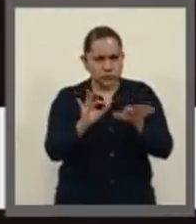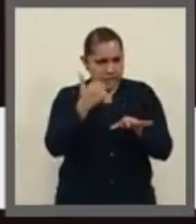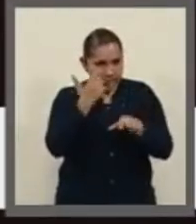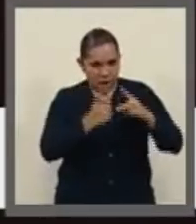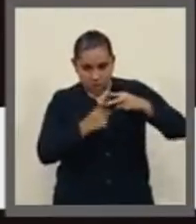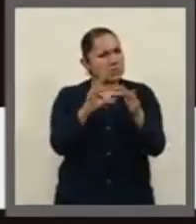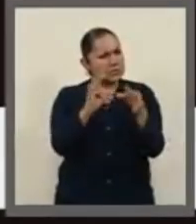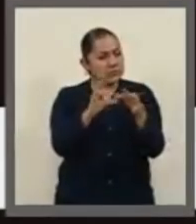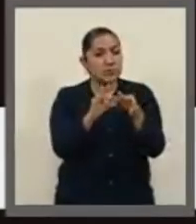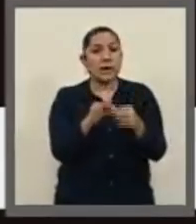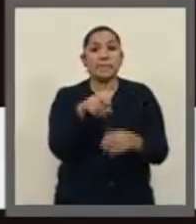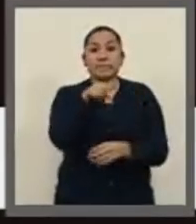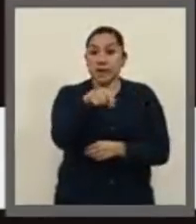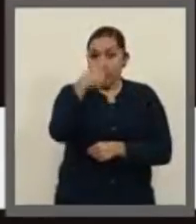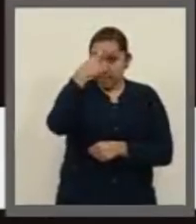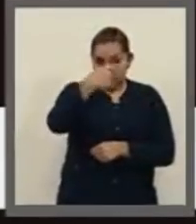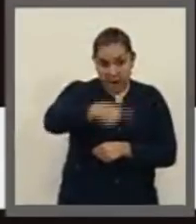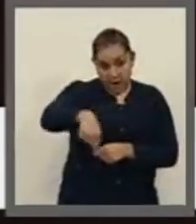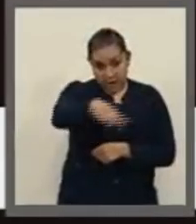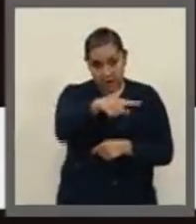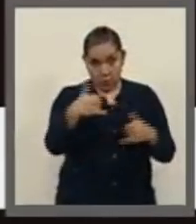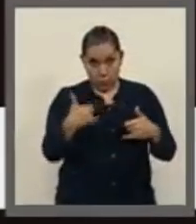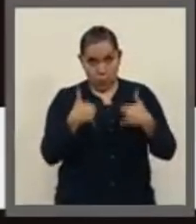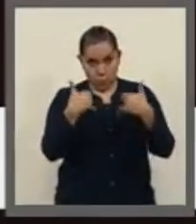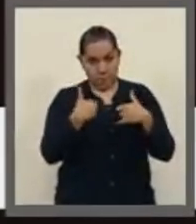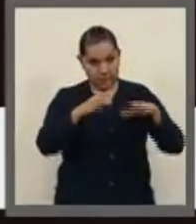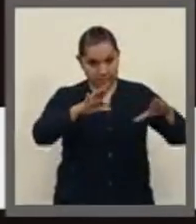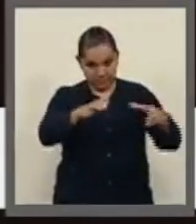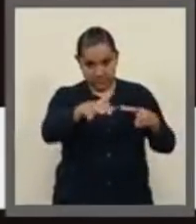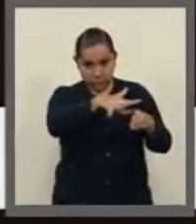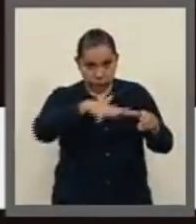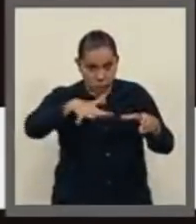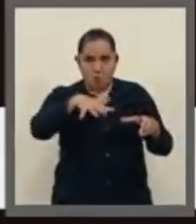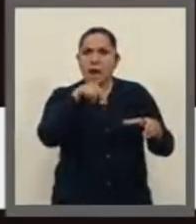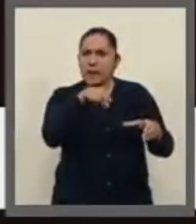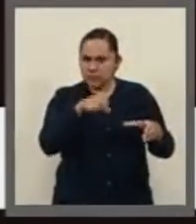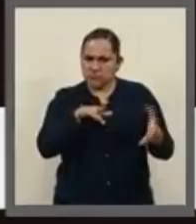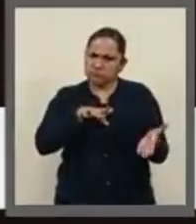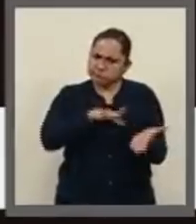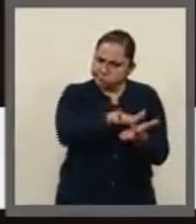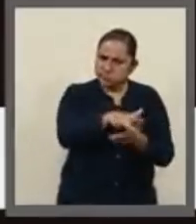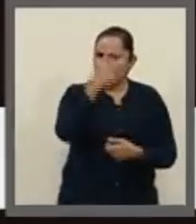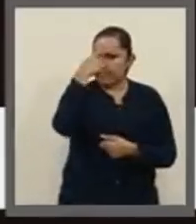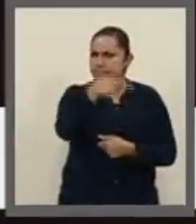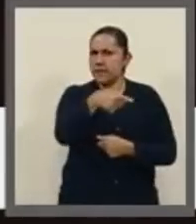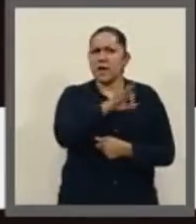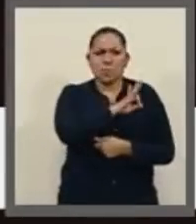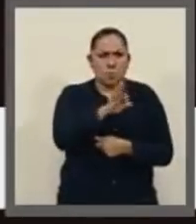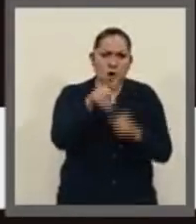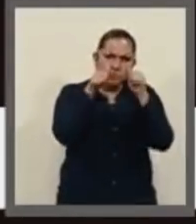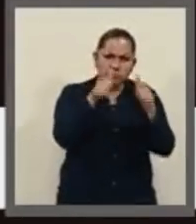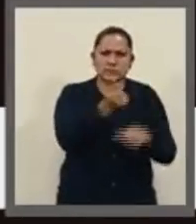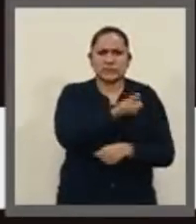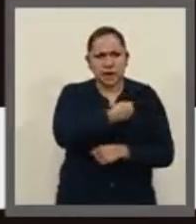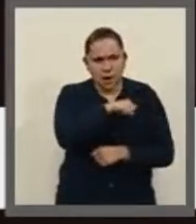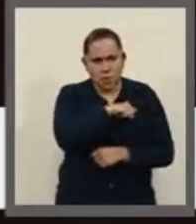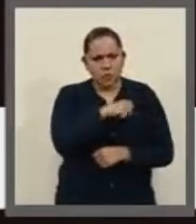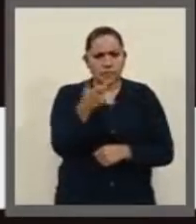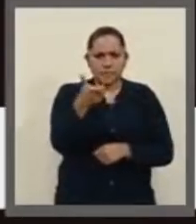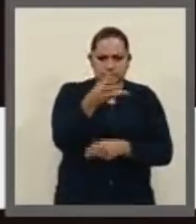en los resultados, dotándole de los elementos necesarios, ¿sí?, en materia de salud, de ingreso, de